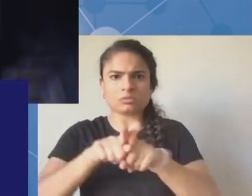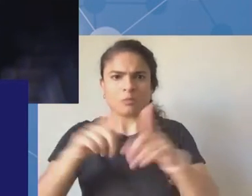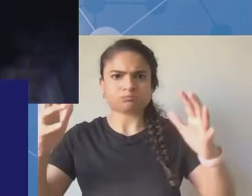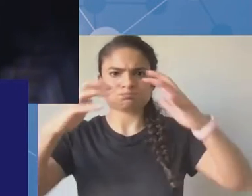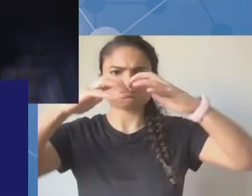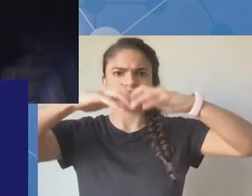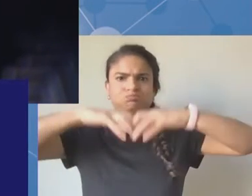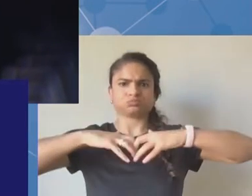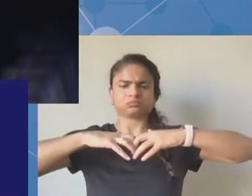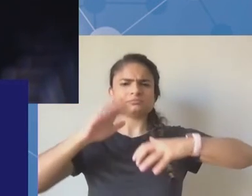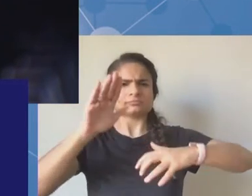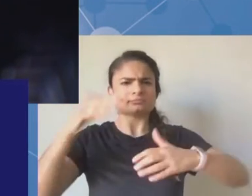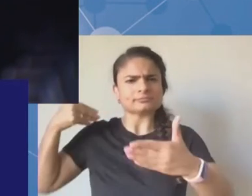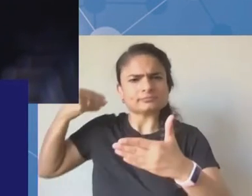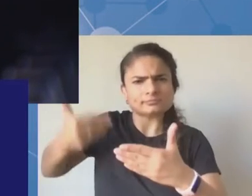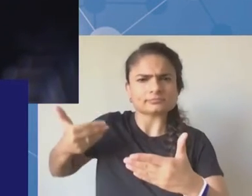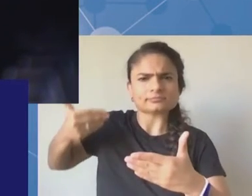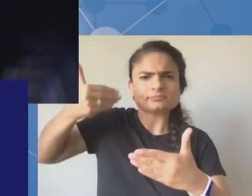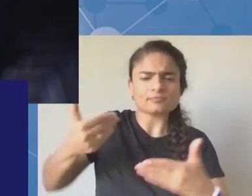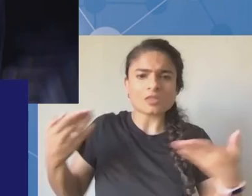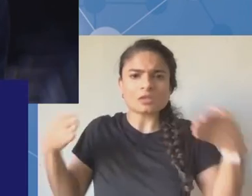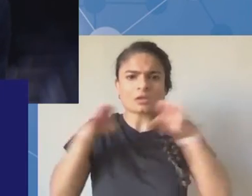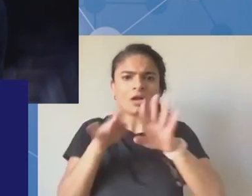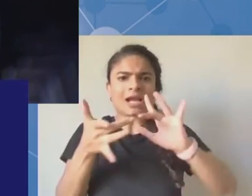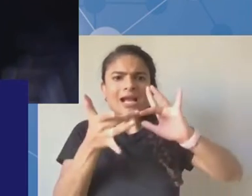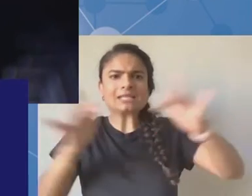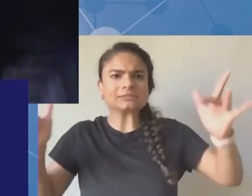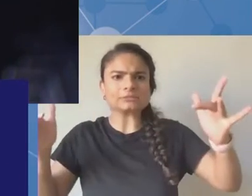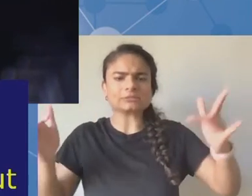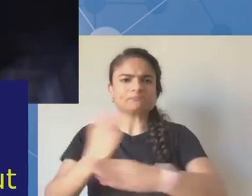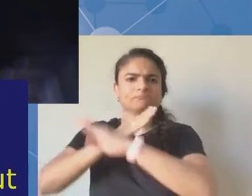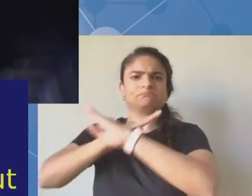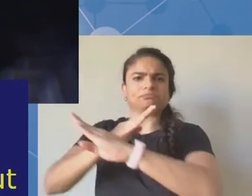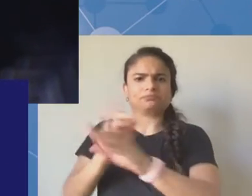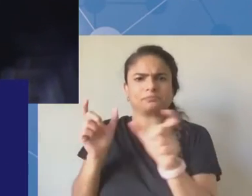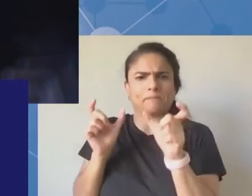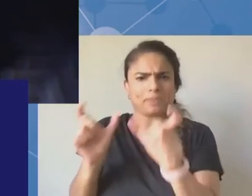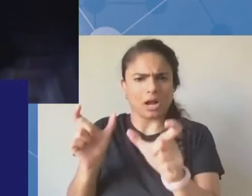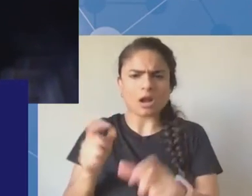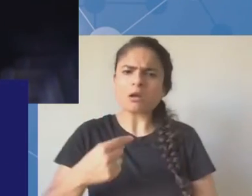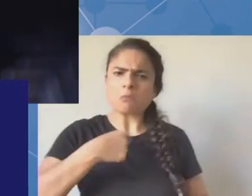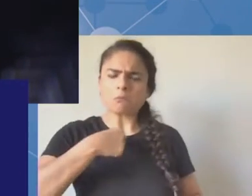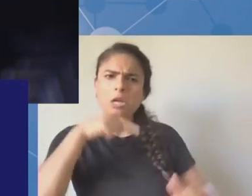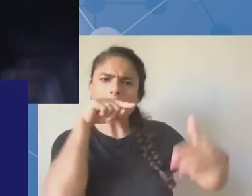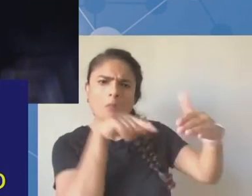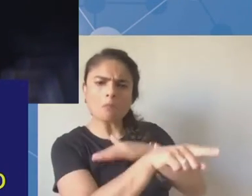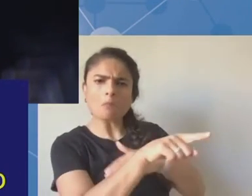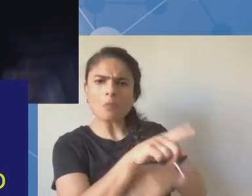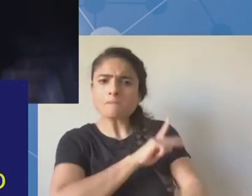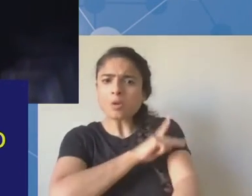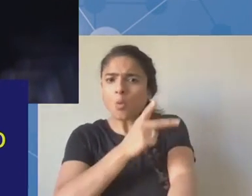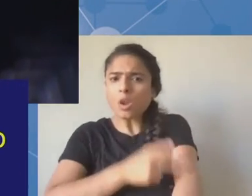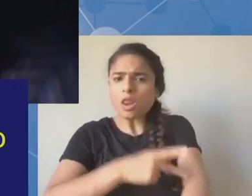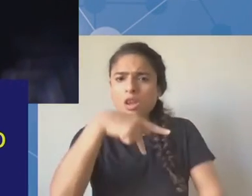en los que se apaga Internet en Sudán. Por eso, con mucho interés, he seguido estos encuentros y